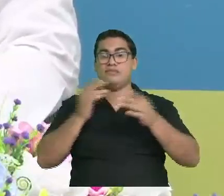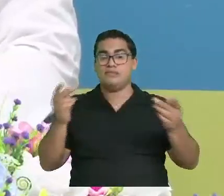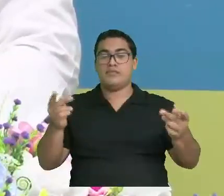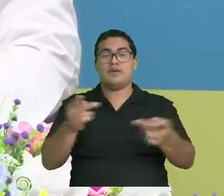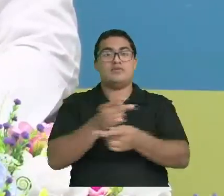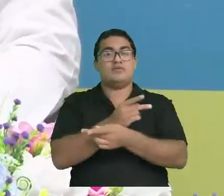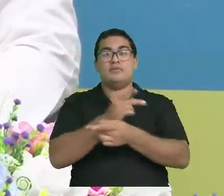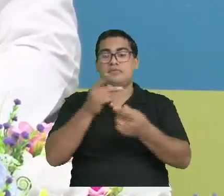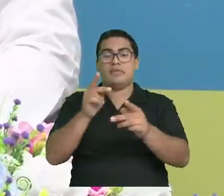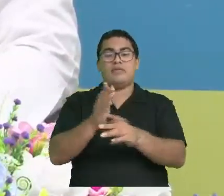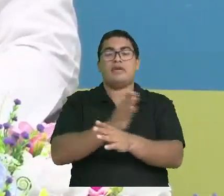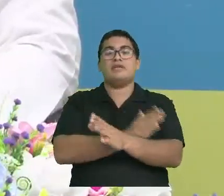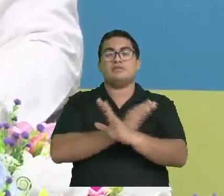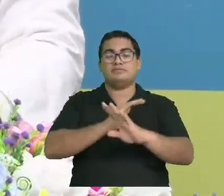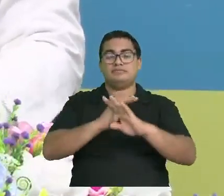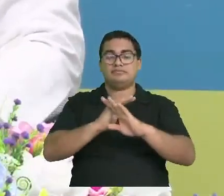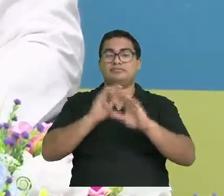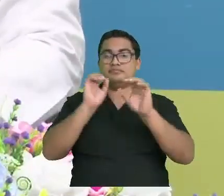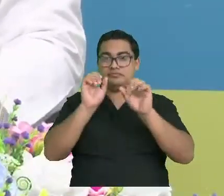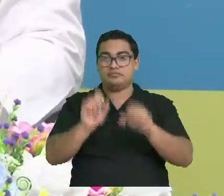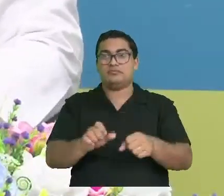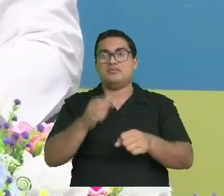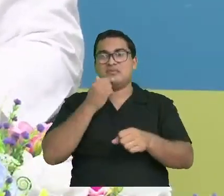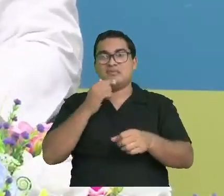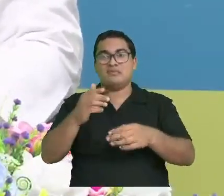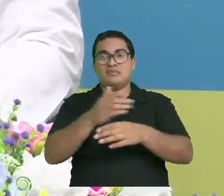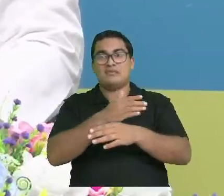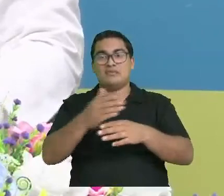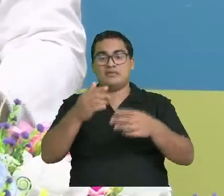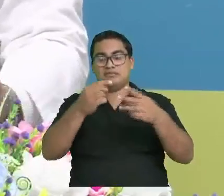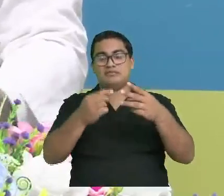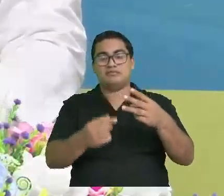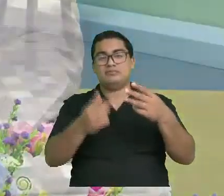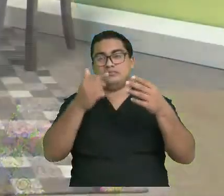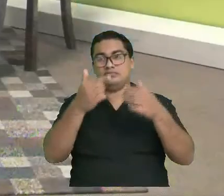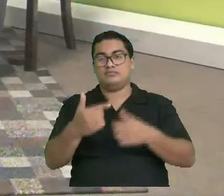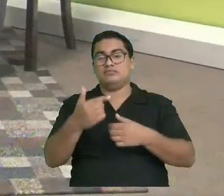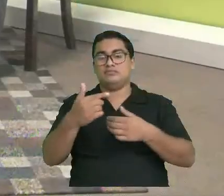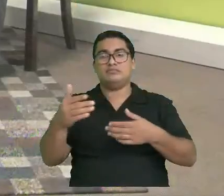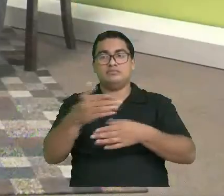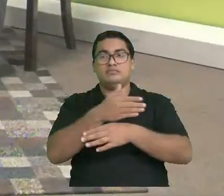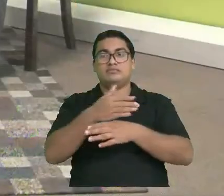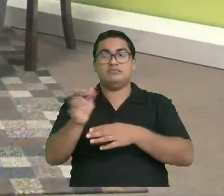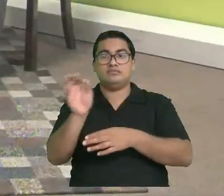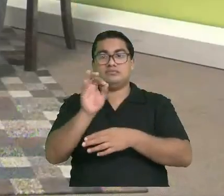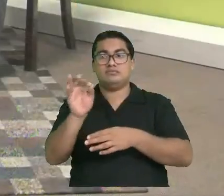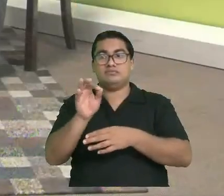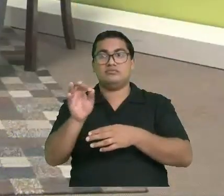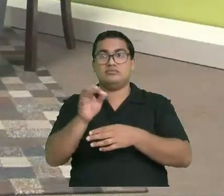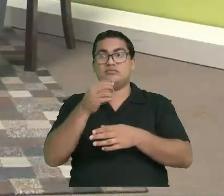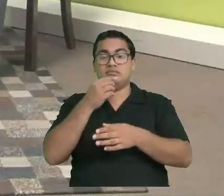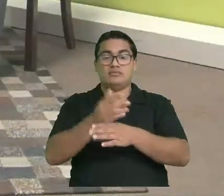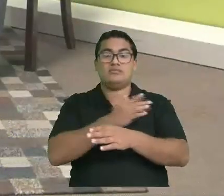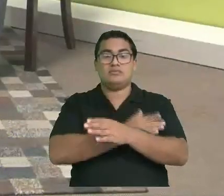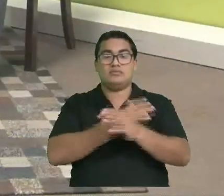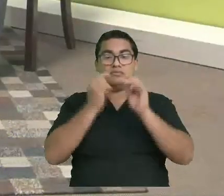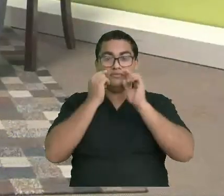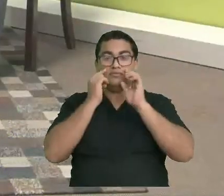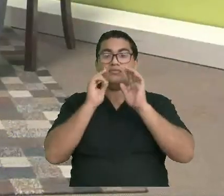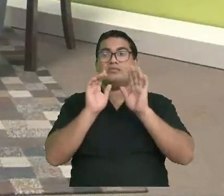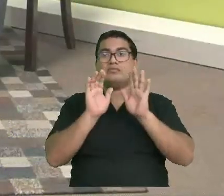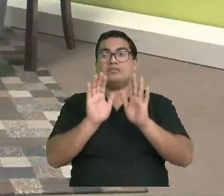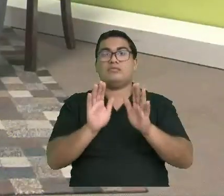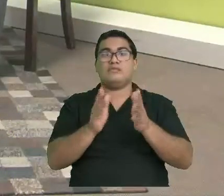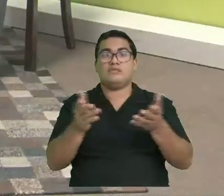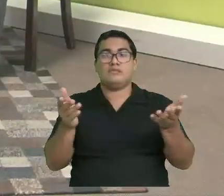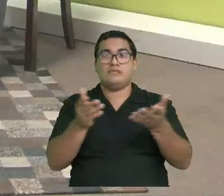avanzadas. Entonces, porque según el grado, así se logra, por X razón, detectar temprano, en su primer estadio, se le